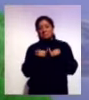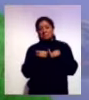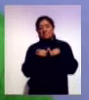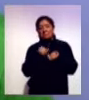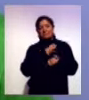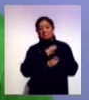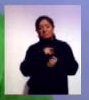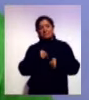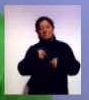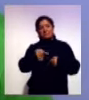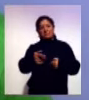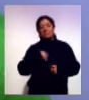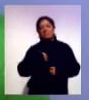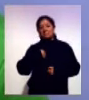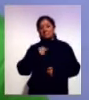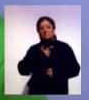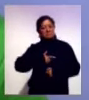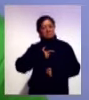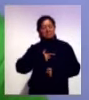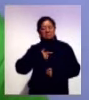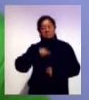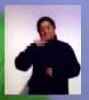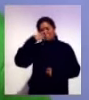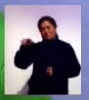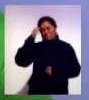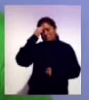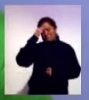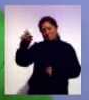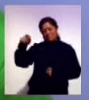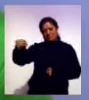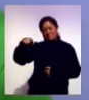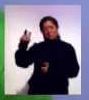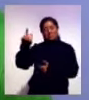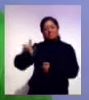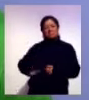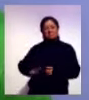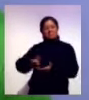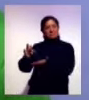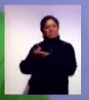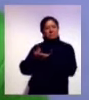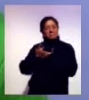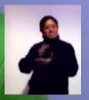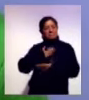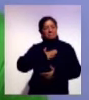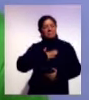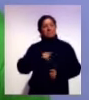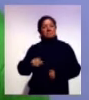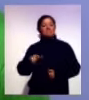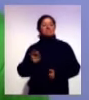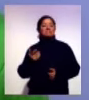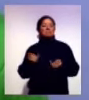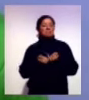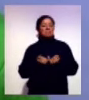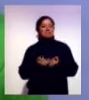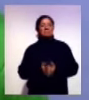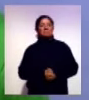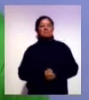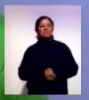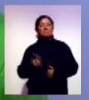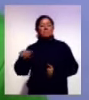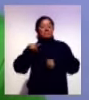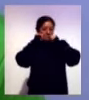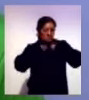sido pues muy grato saber que cuento con un apoyo, un respaldo en el cual que me traslada para la ciudad del aeropuerto. Y pues que está al pendiente